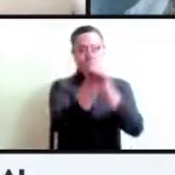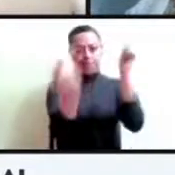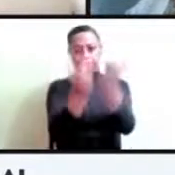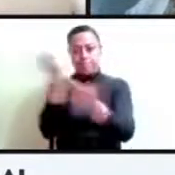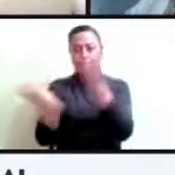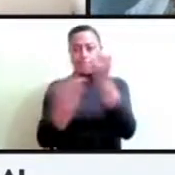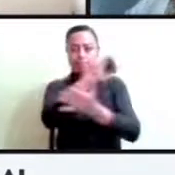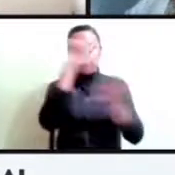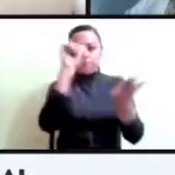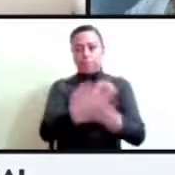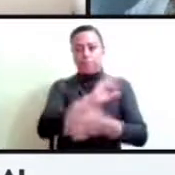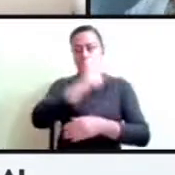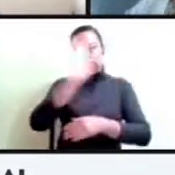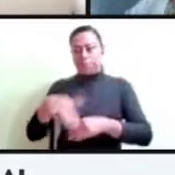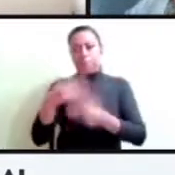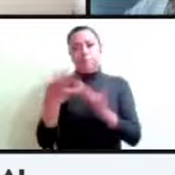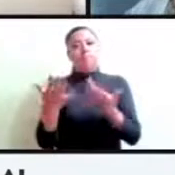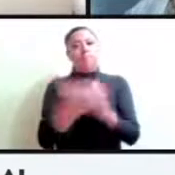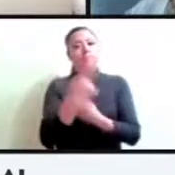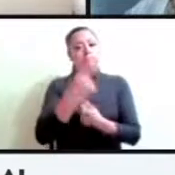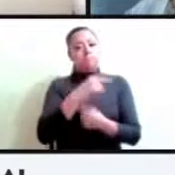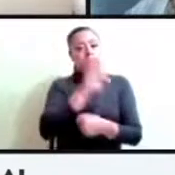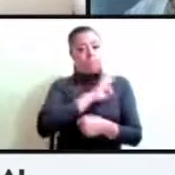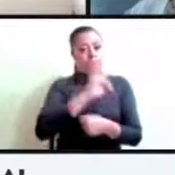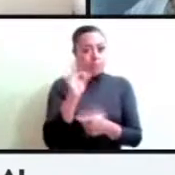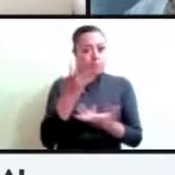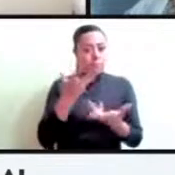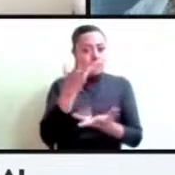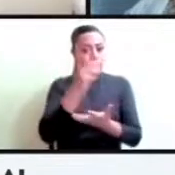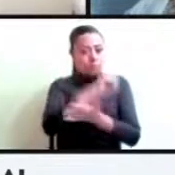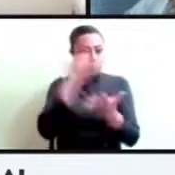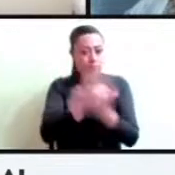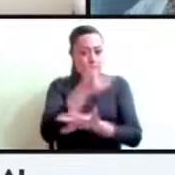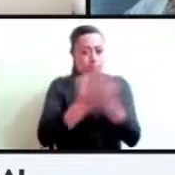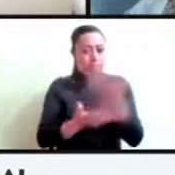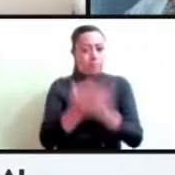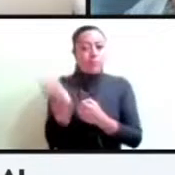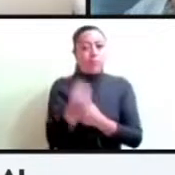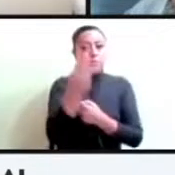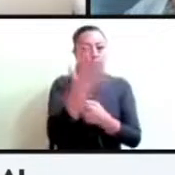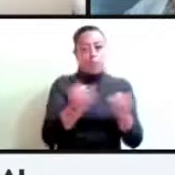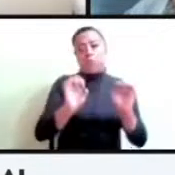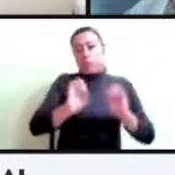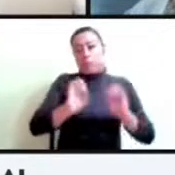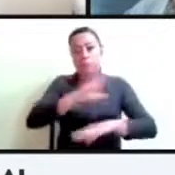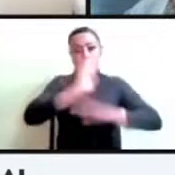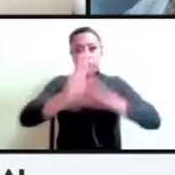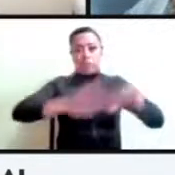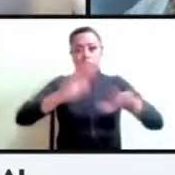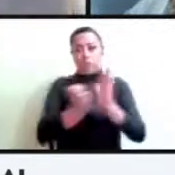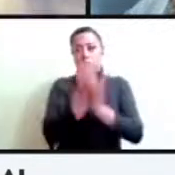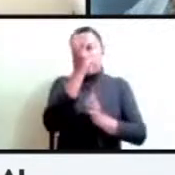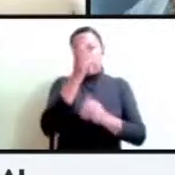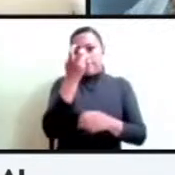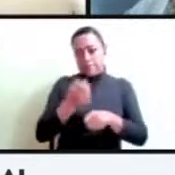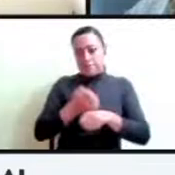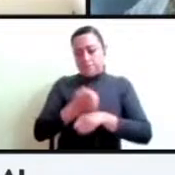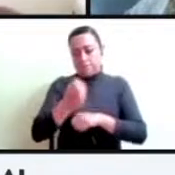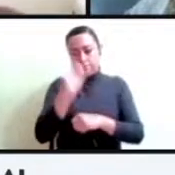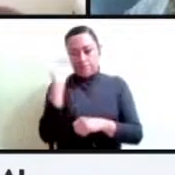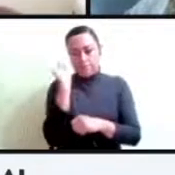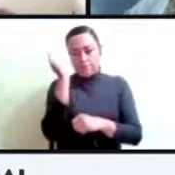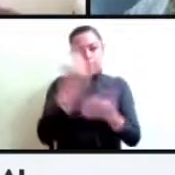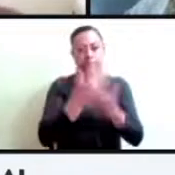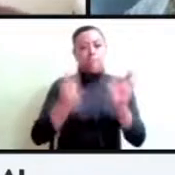sea posible conocer la totalidad de actas generadas y, en consecuencia, el exceso de mortalidad en esta entidad federativa. Se concede el uso de la palabra al diputado Federico Dorín